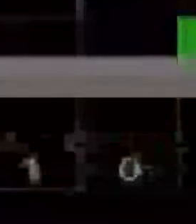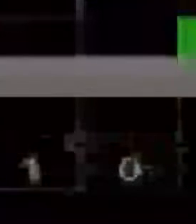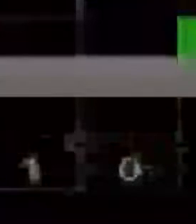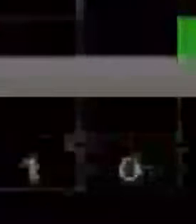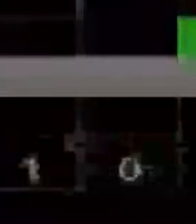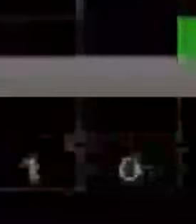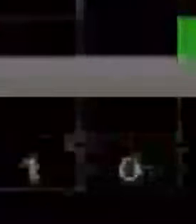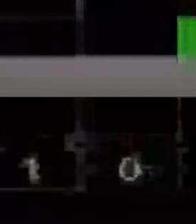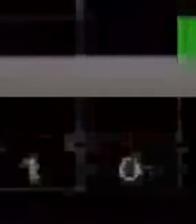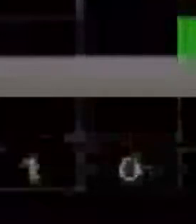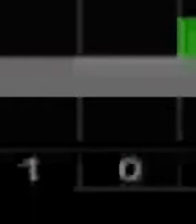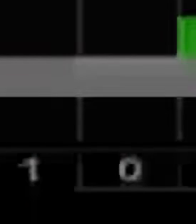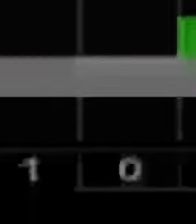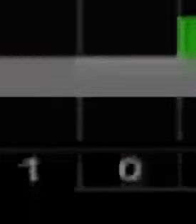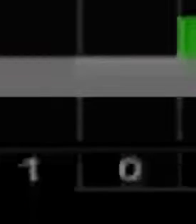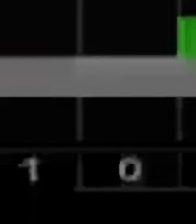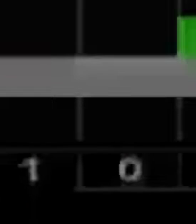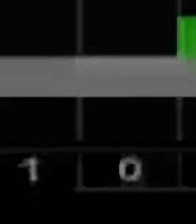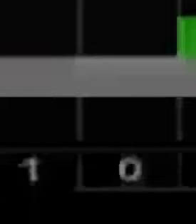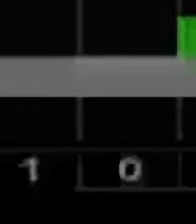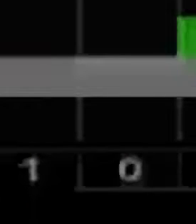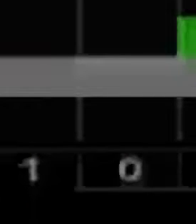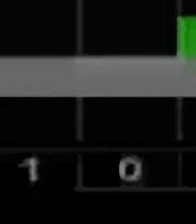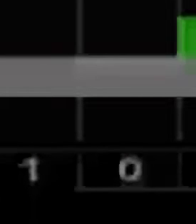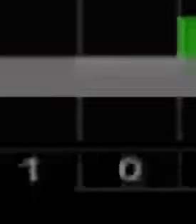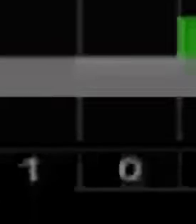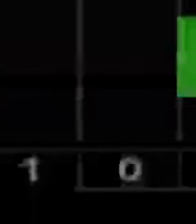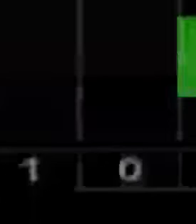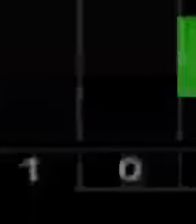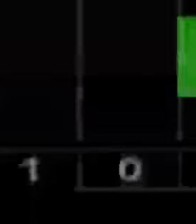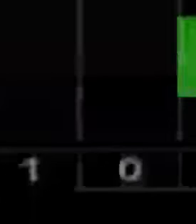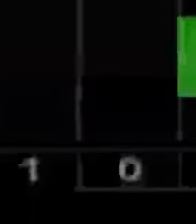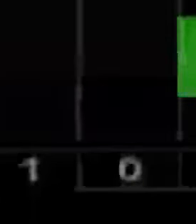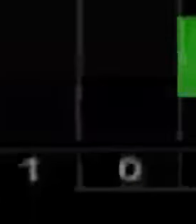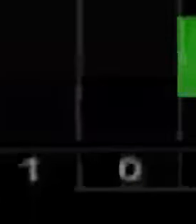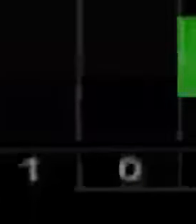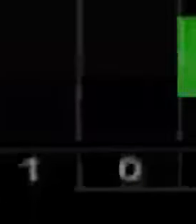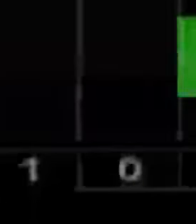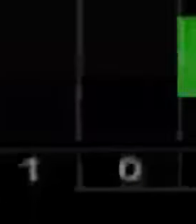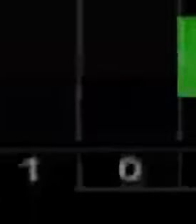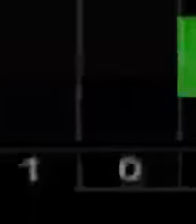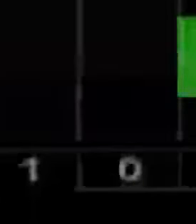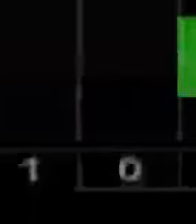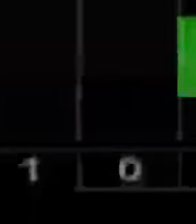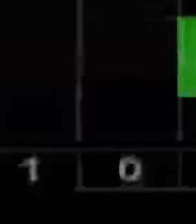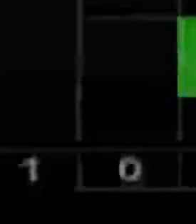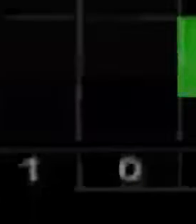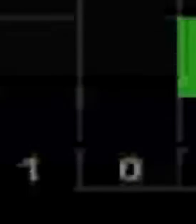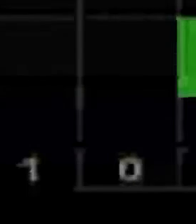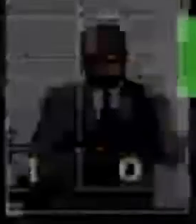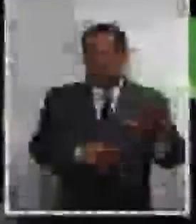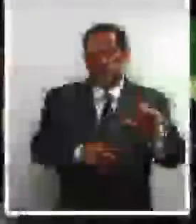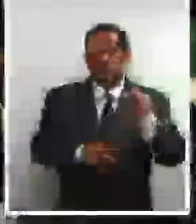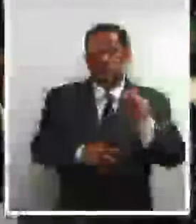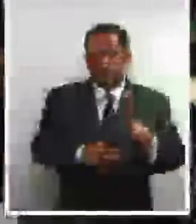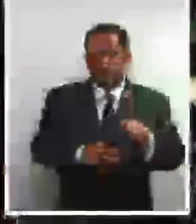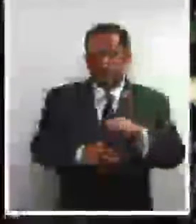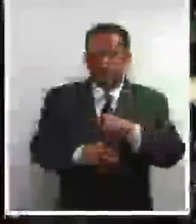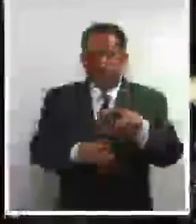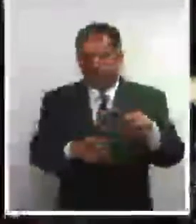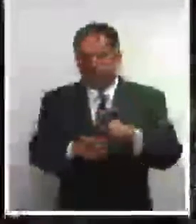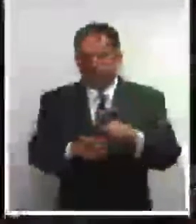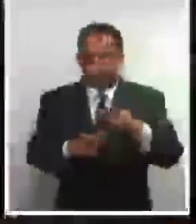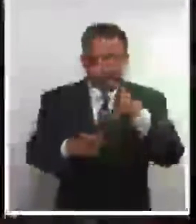bien ya se lo había manifestado, se está votando en este momento sobre el artículo 48 con la modificación